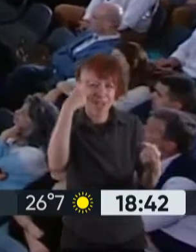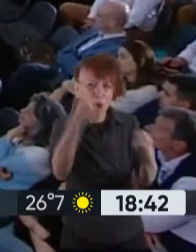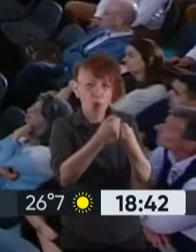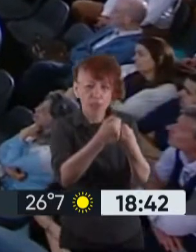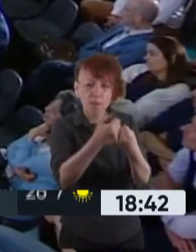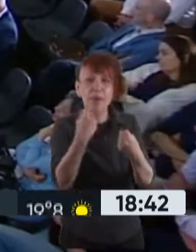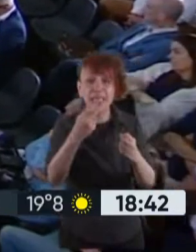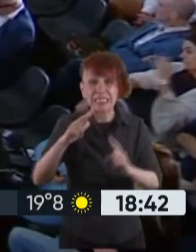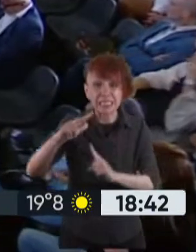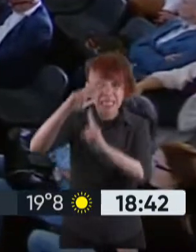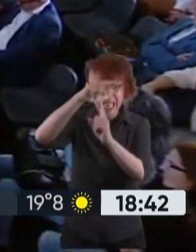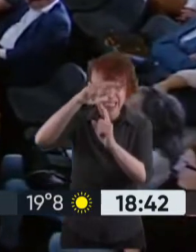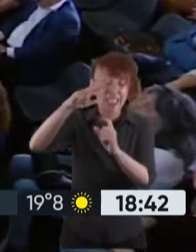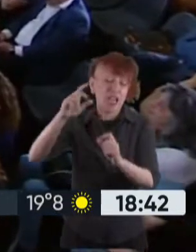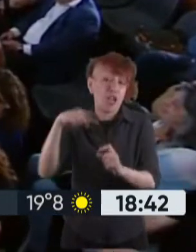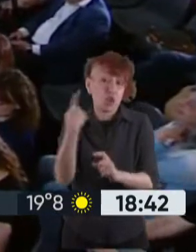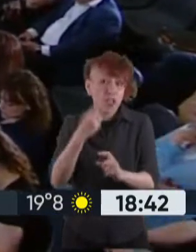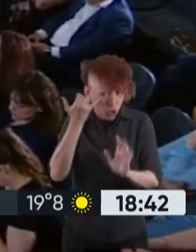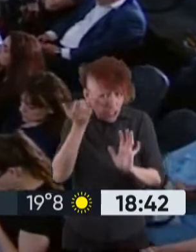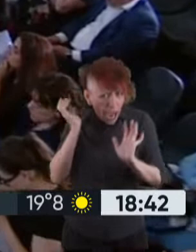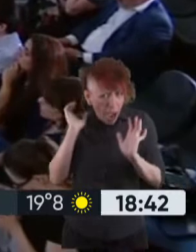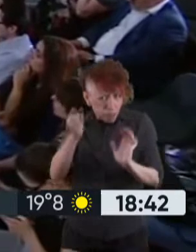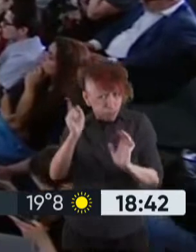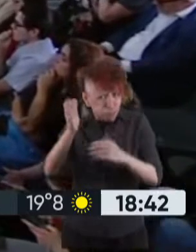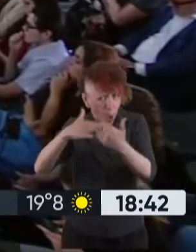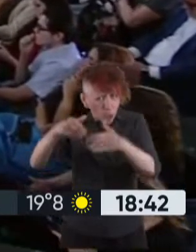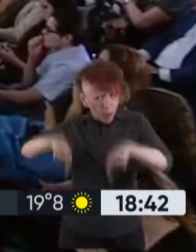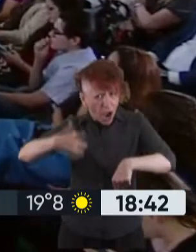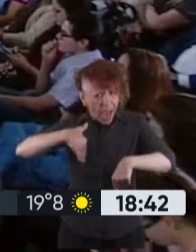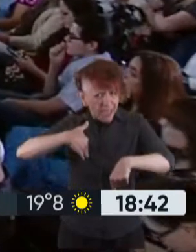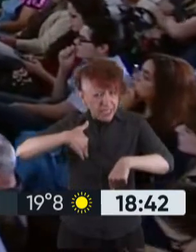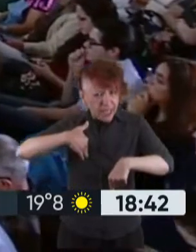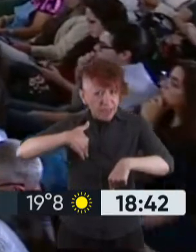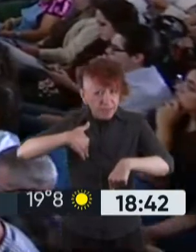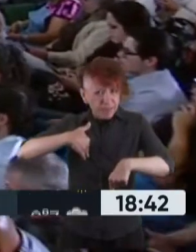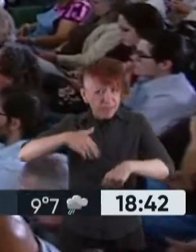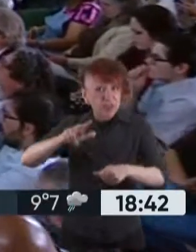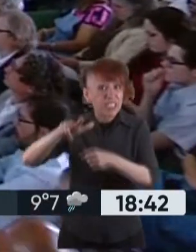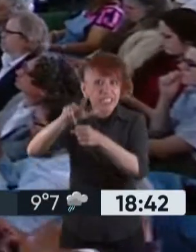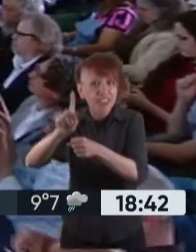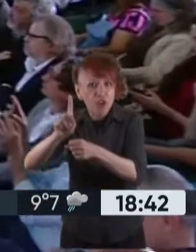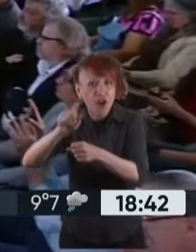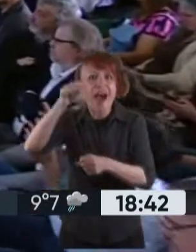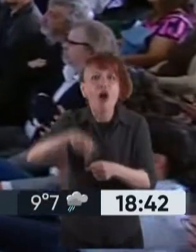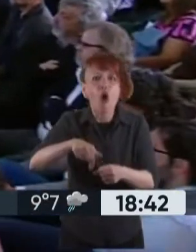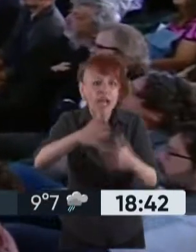satélites, que ya los construimos, ya los hacemos en Argentina, sino ahora para ponerlos en